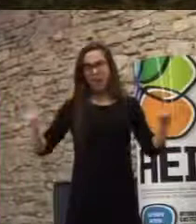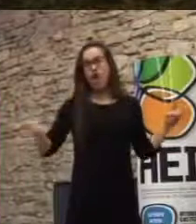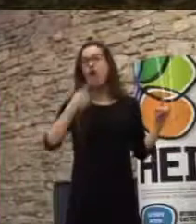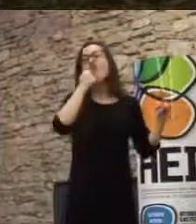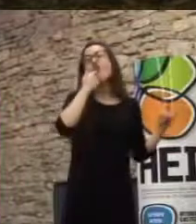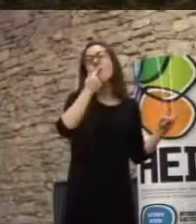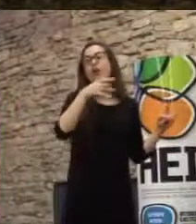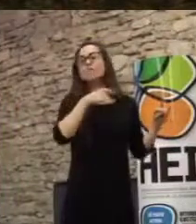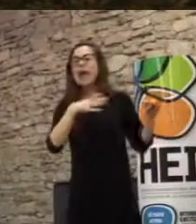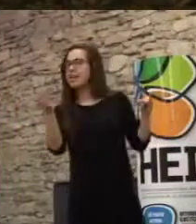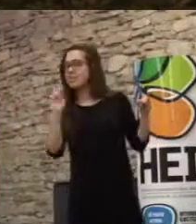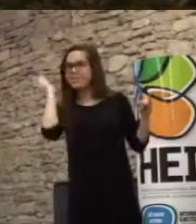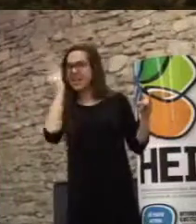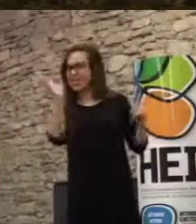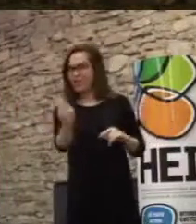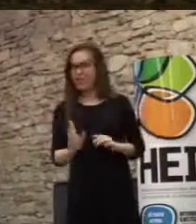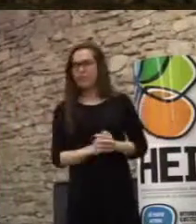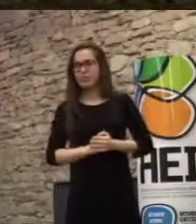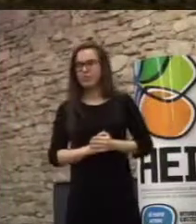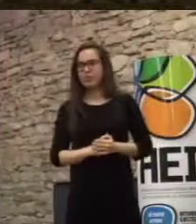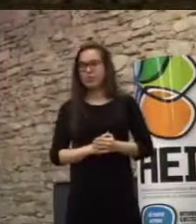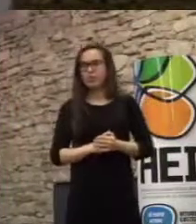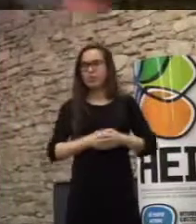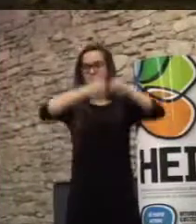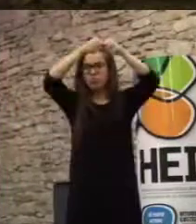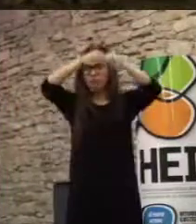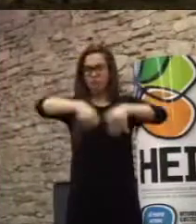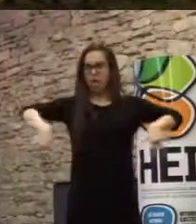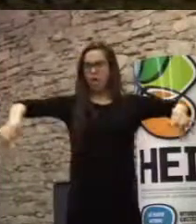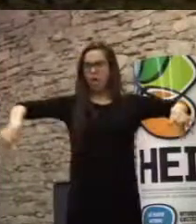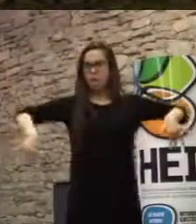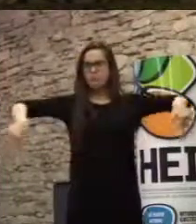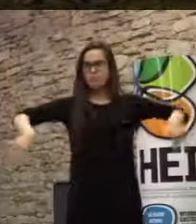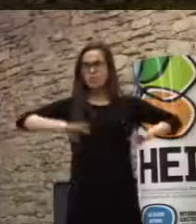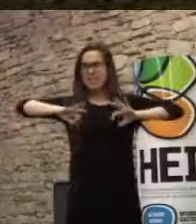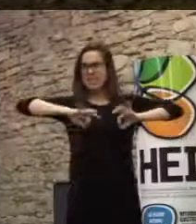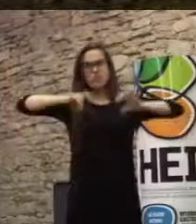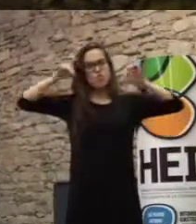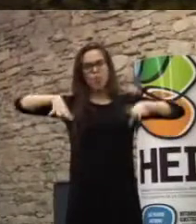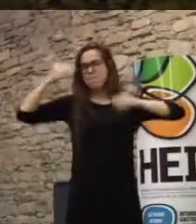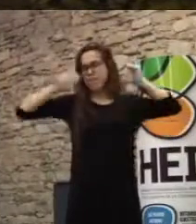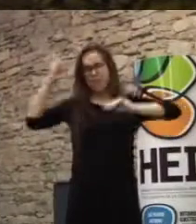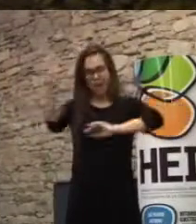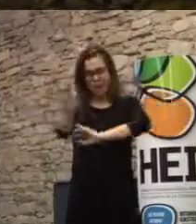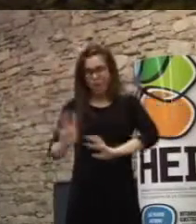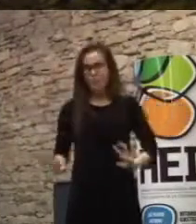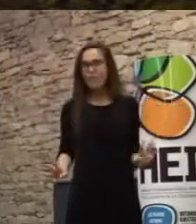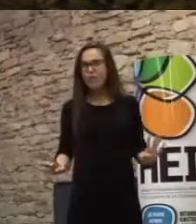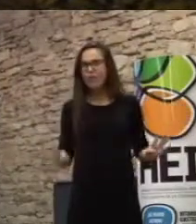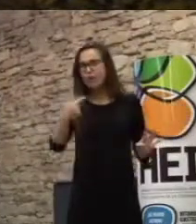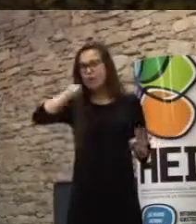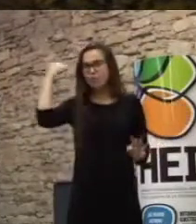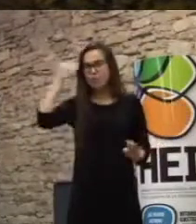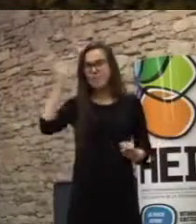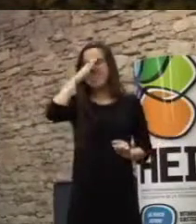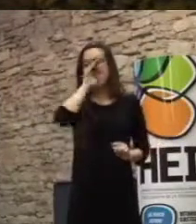no penséis en la carpa de un circo que venga y tiene una puerta como si fuese así una hormona mental de teatro no penséis en esto si no penséis que en la puerta del circo hay un